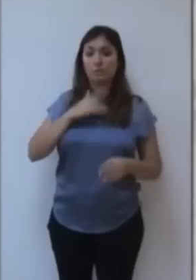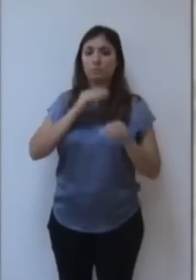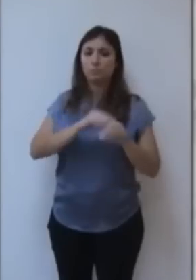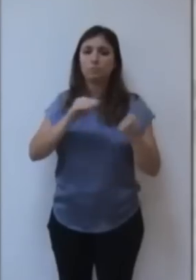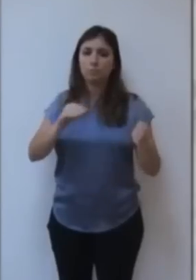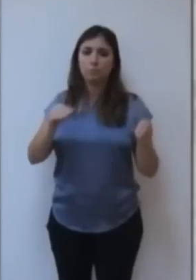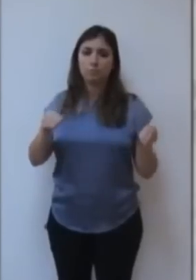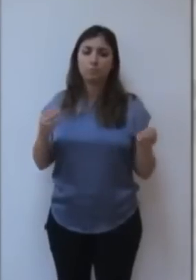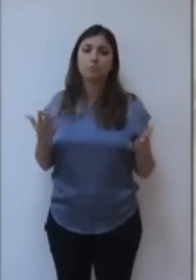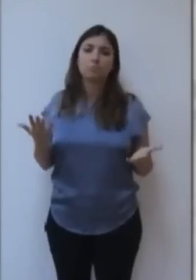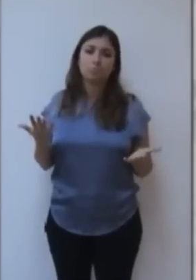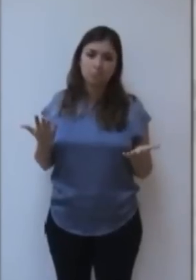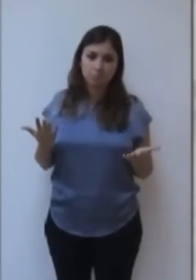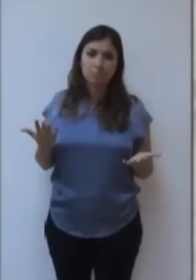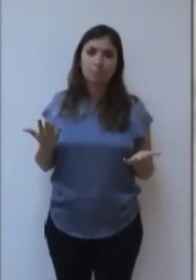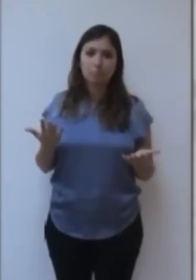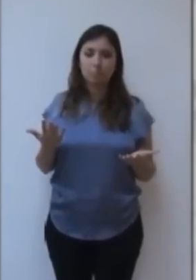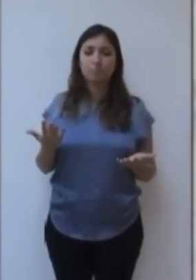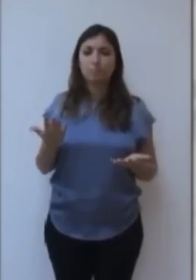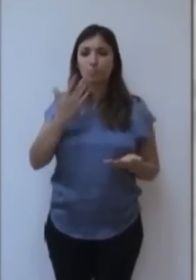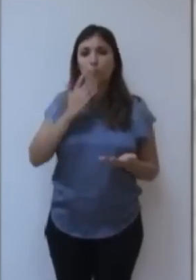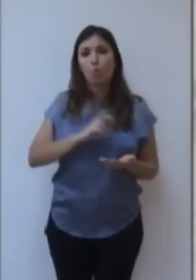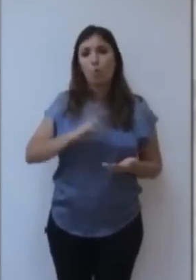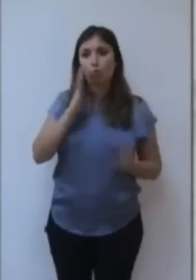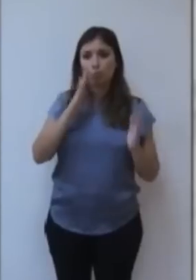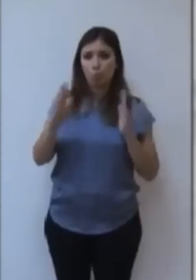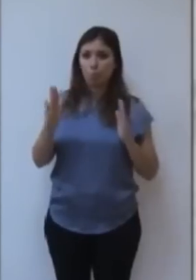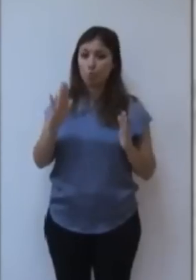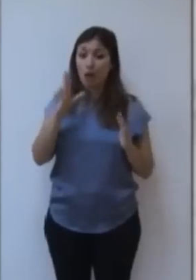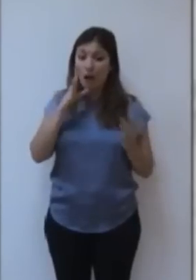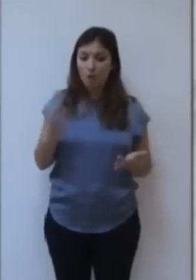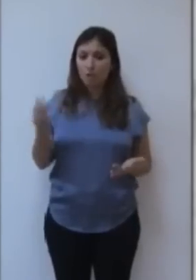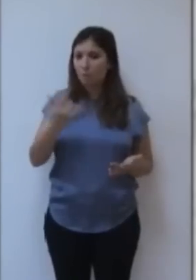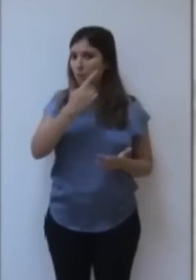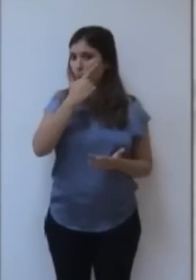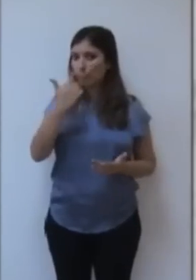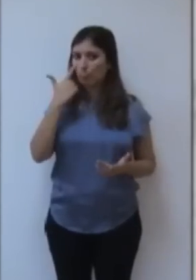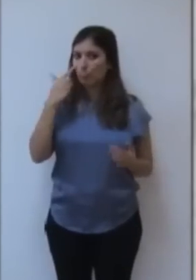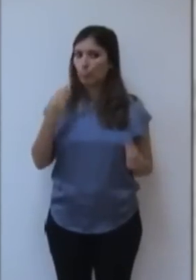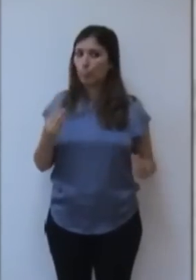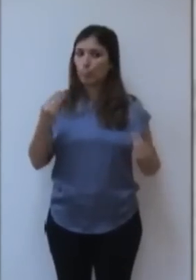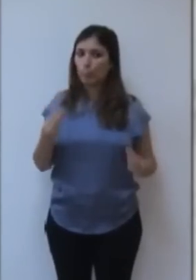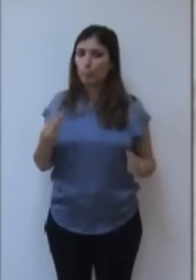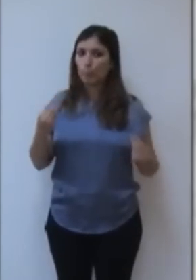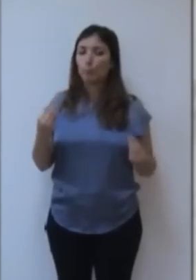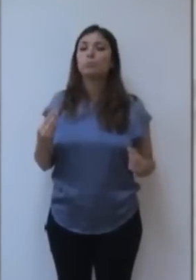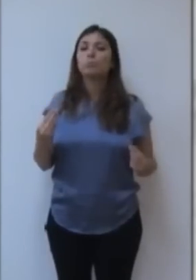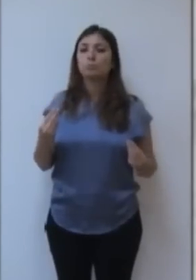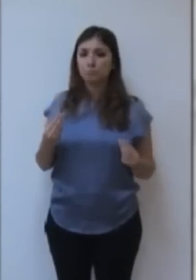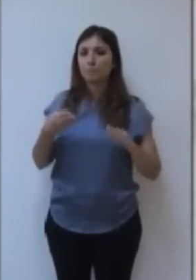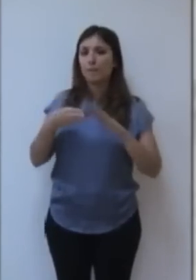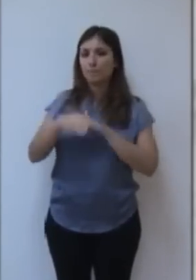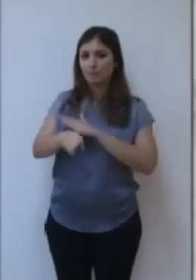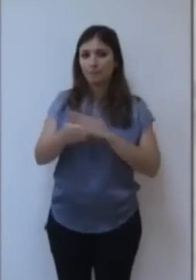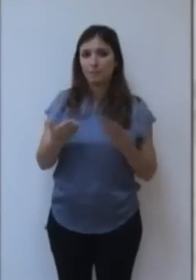que más aún que en cualquier otro momento se vigile que las cosas se desarrollen de una manera